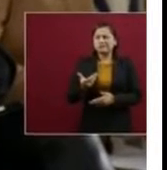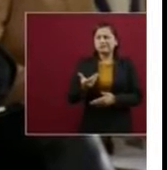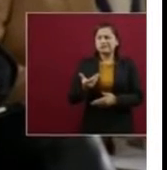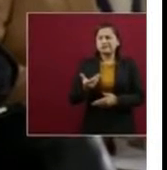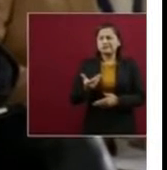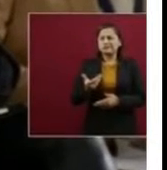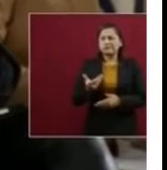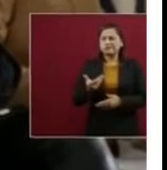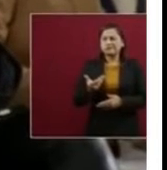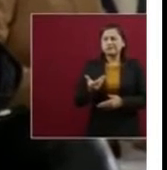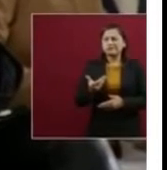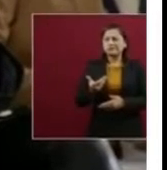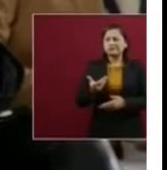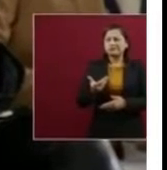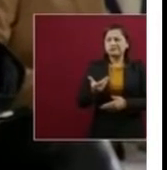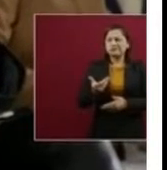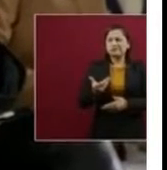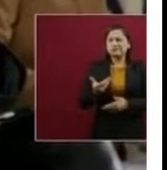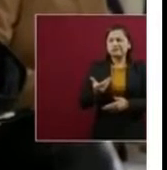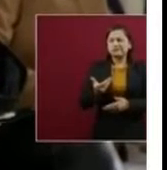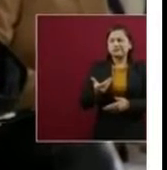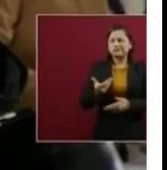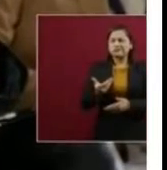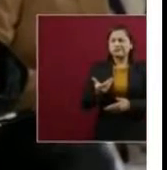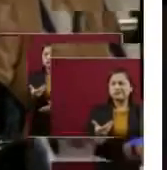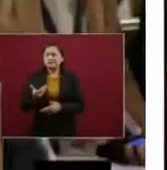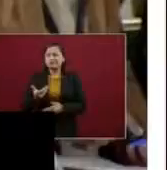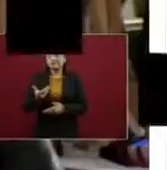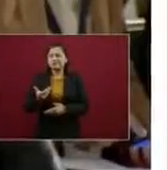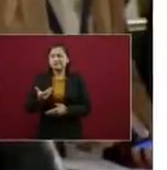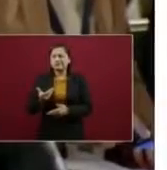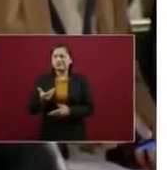homicidios. Vamos poco a poco, señaló.